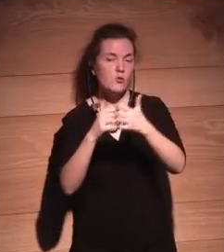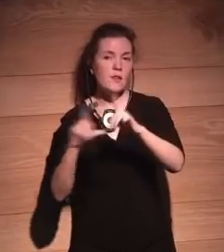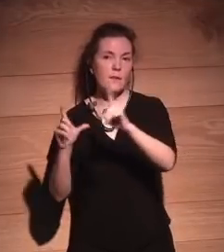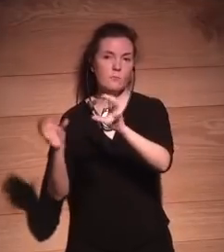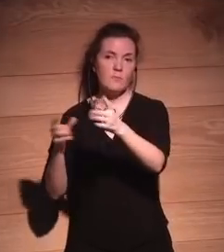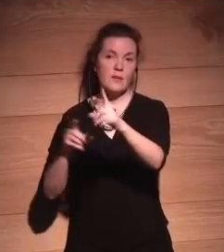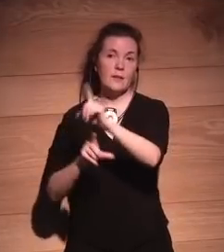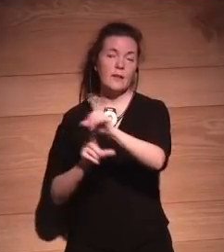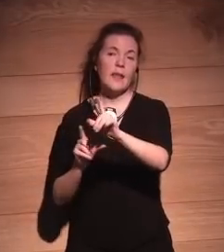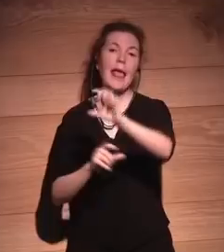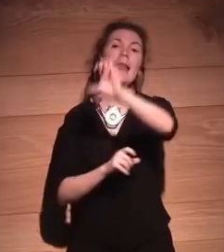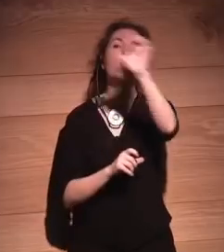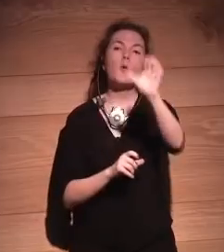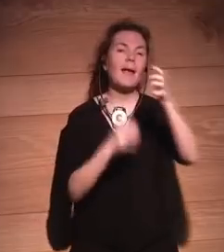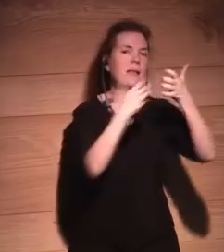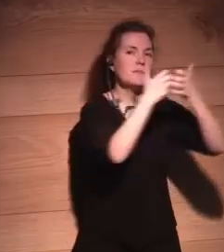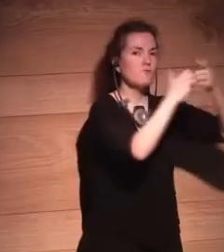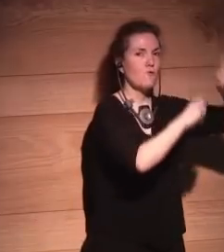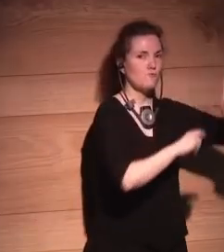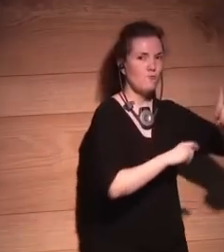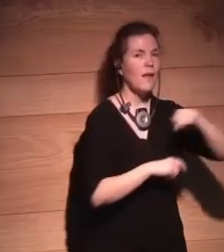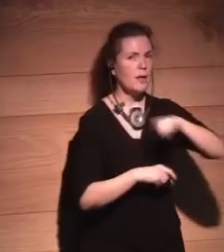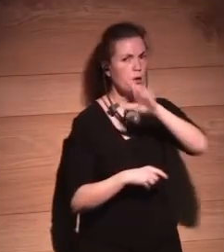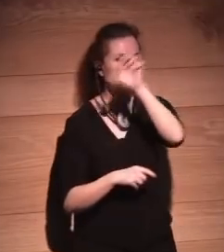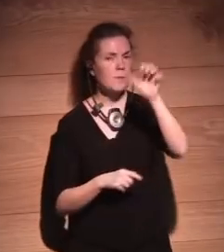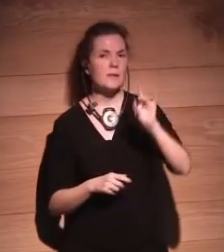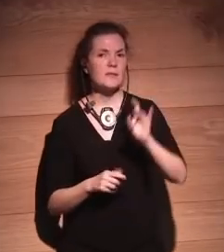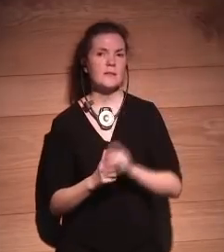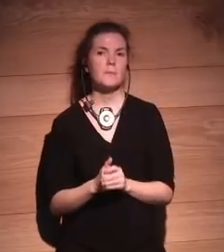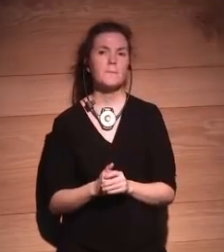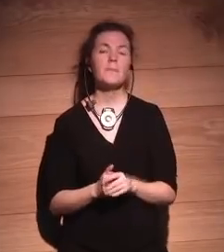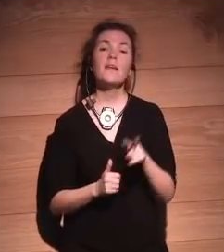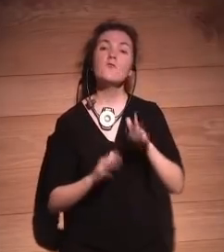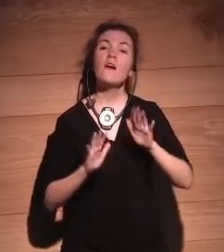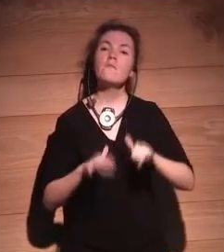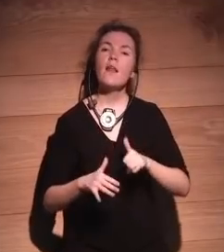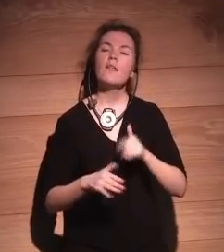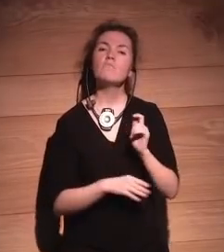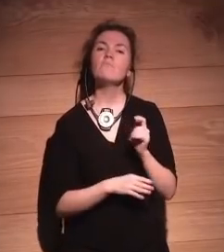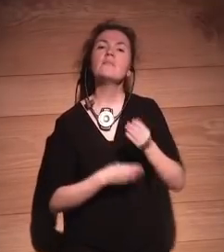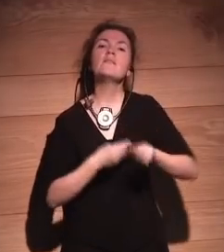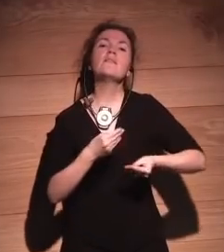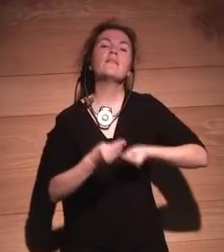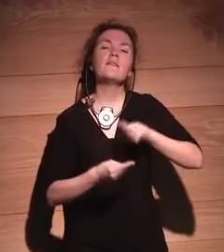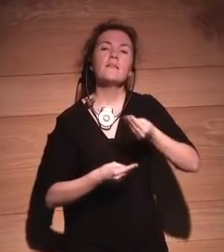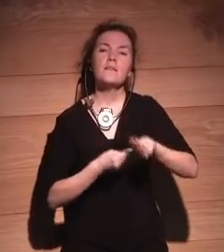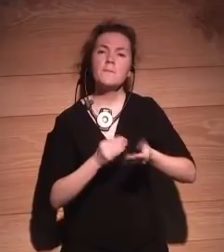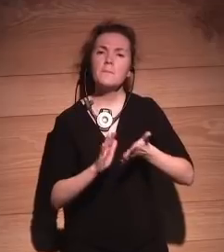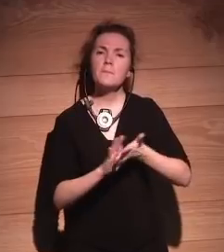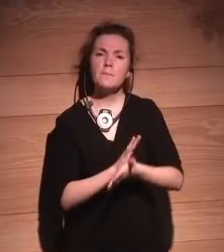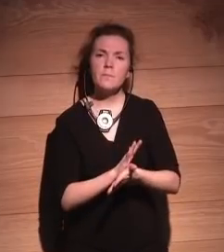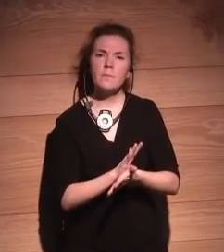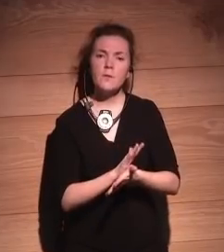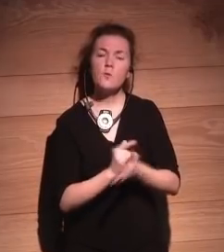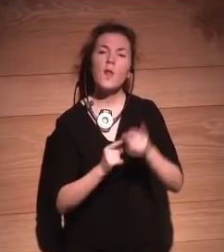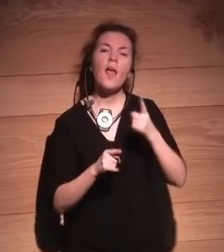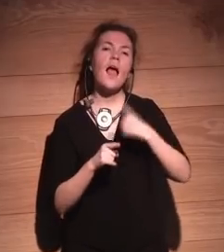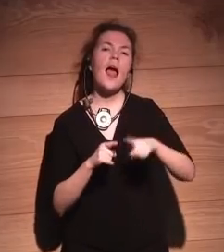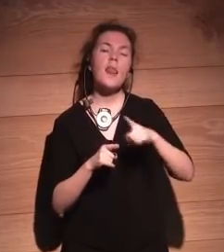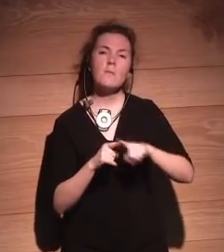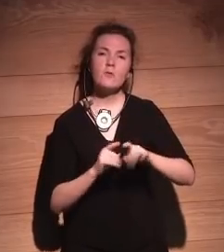en Europa, no en Estados Unidos, aquí en Europa. Y que eso al final se ha convertido en un